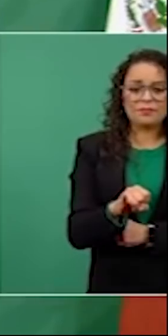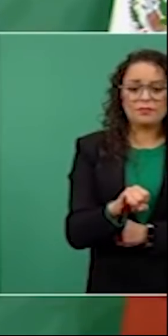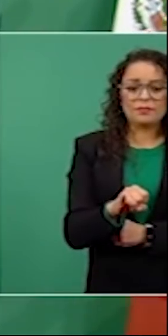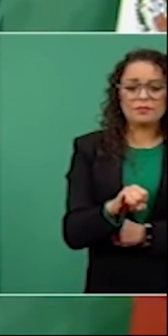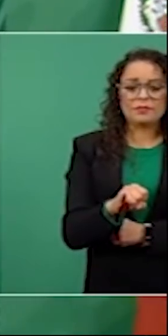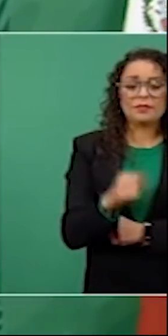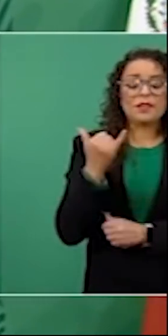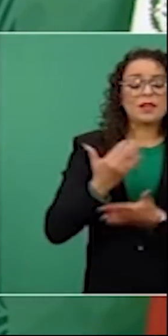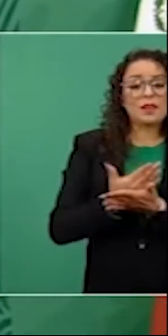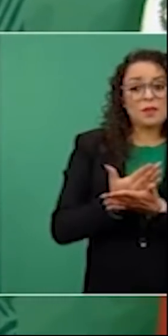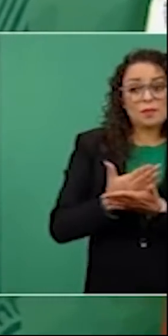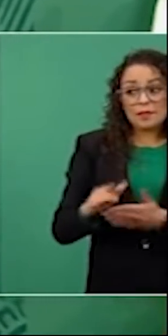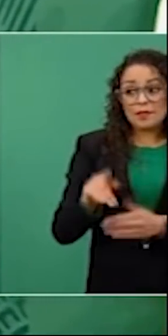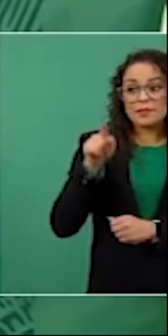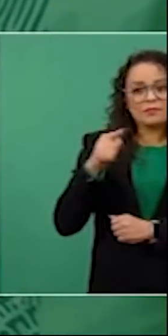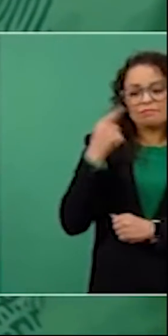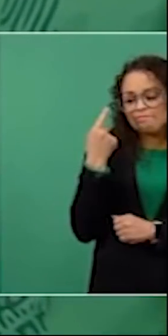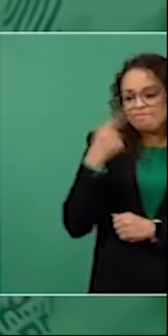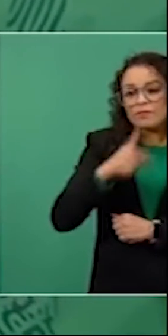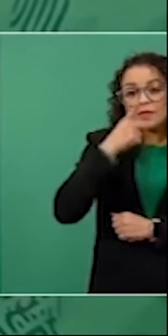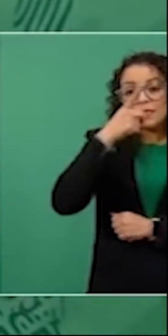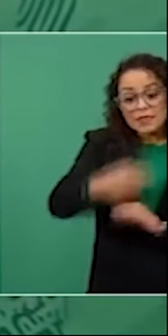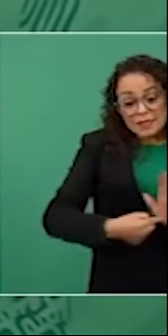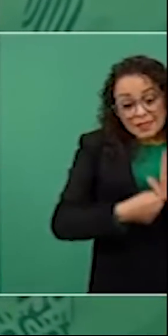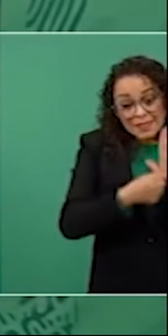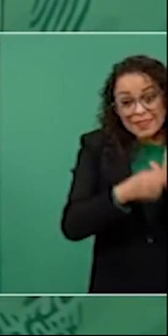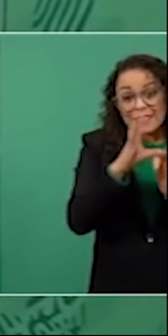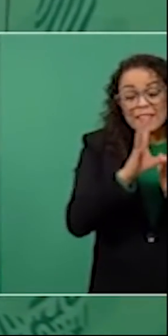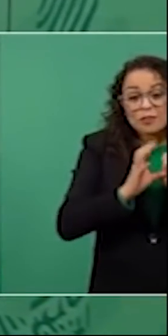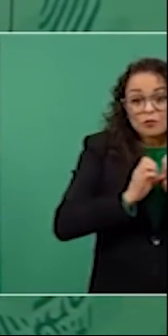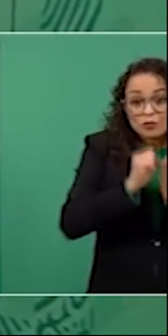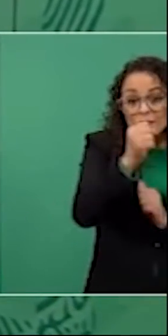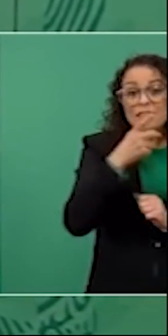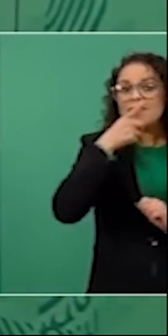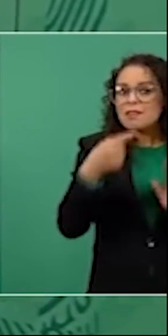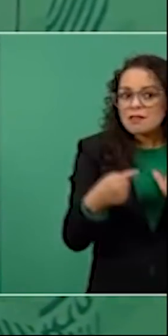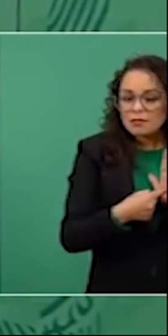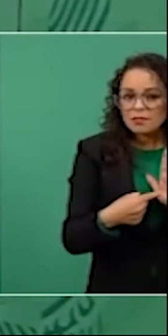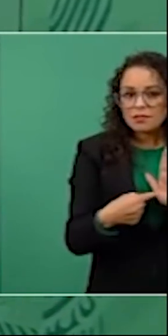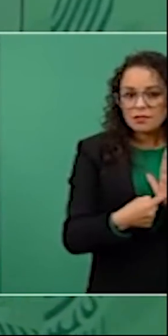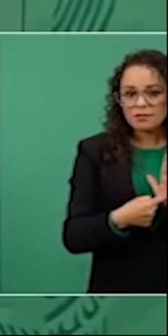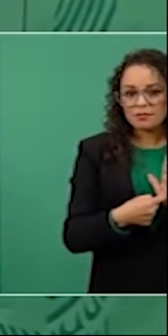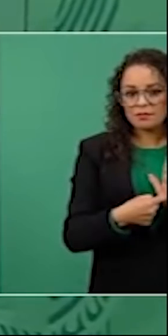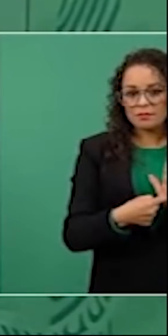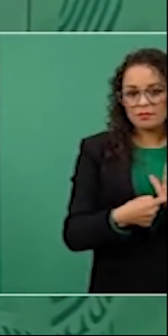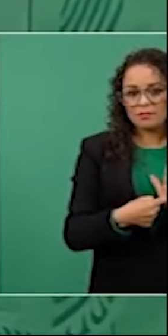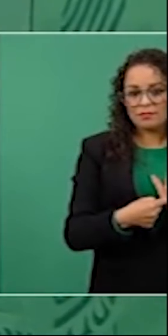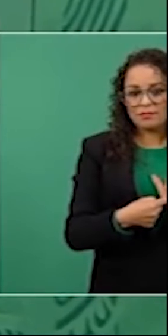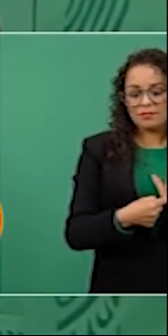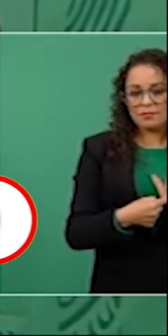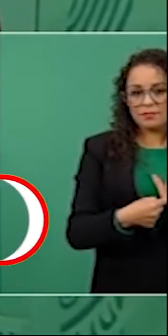Tremenda madrina le puso el presidente Andrés Manuel López Obrador a Lencho Córdoba, a Ciro Murayama y a todos los consejeros del